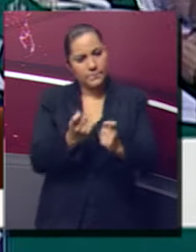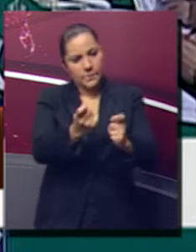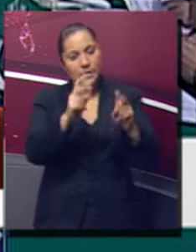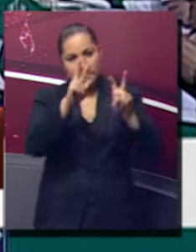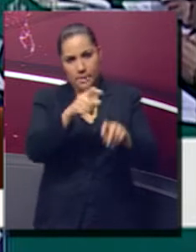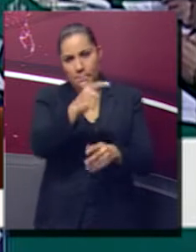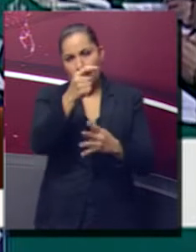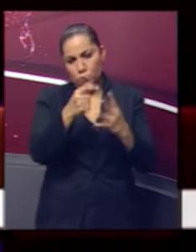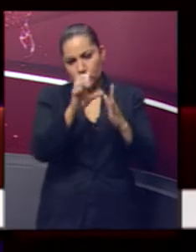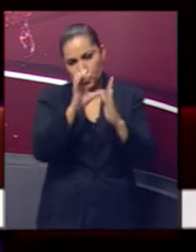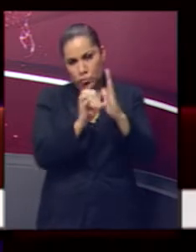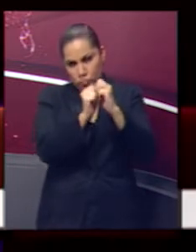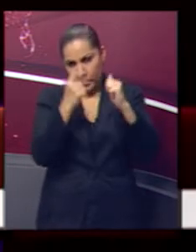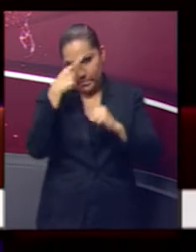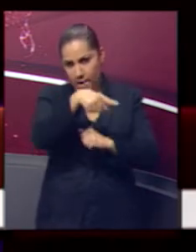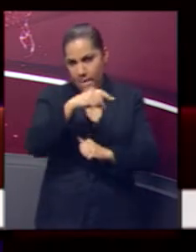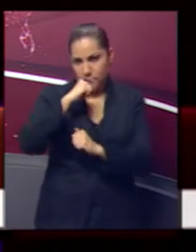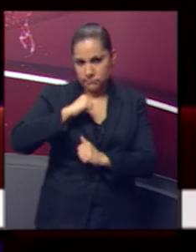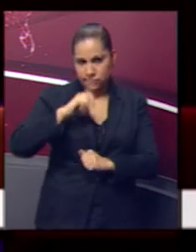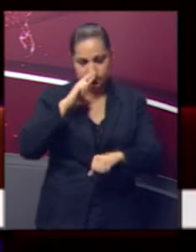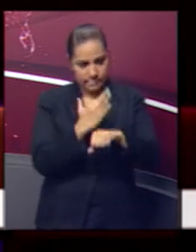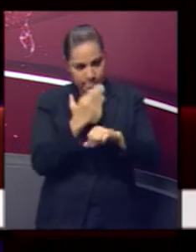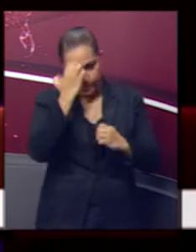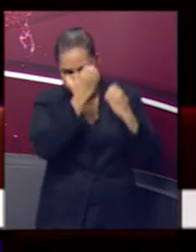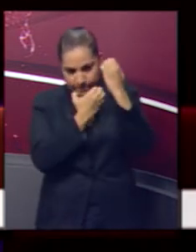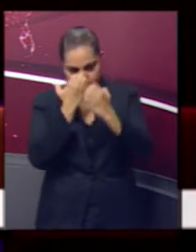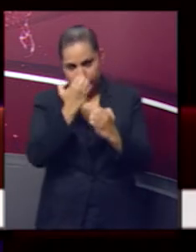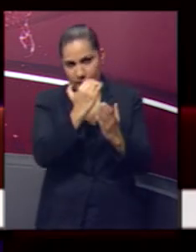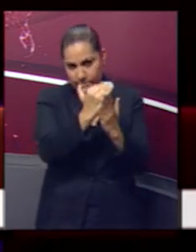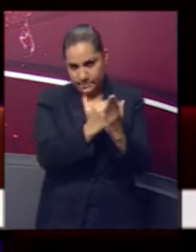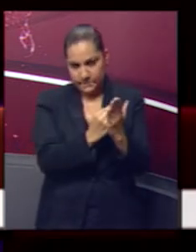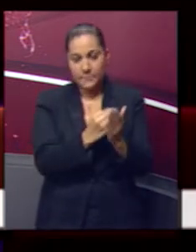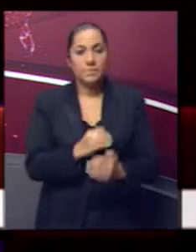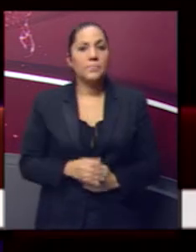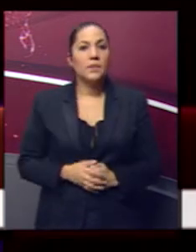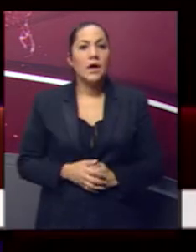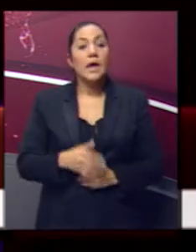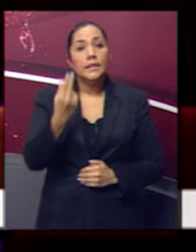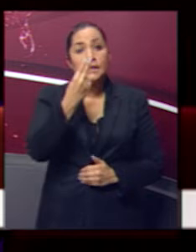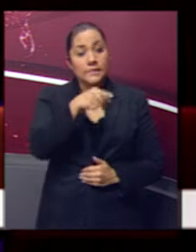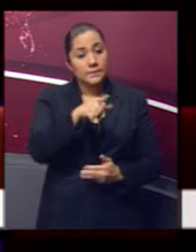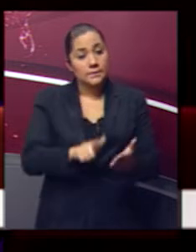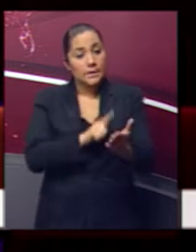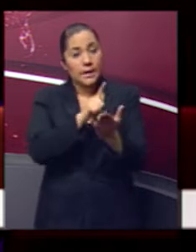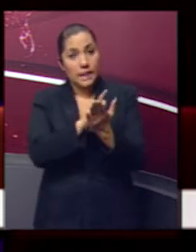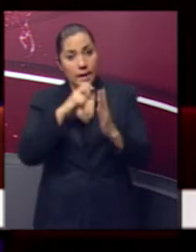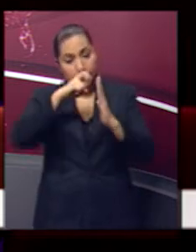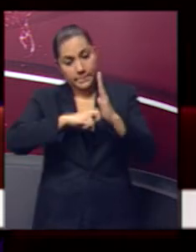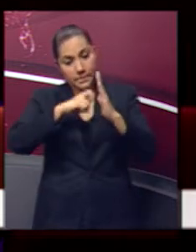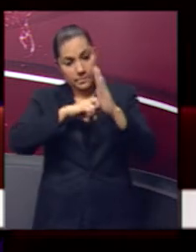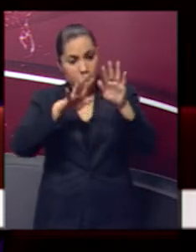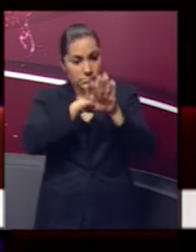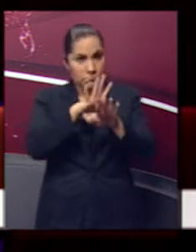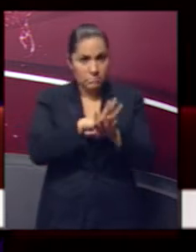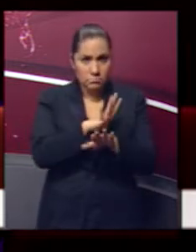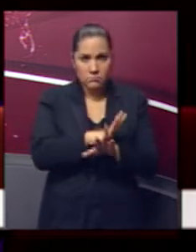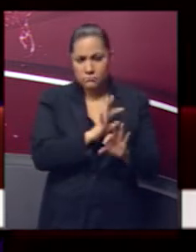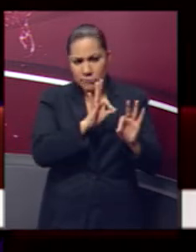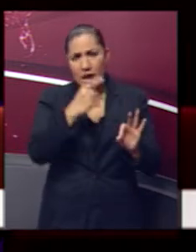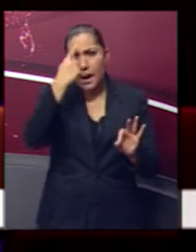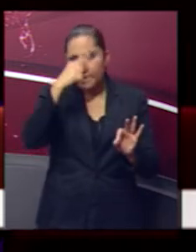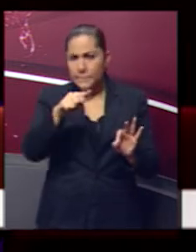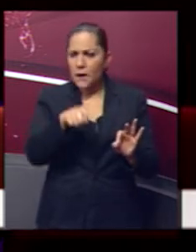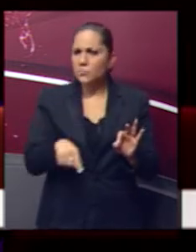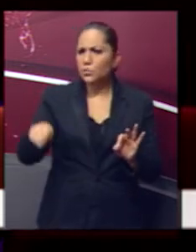su análisis. En aras de reforzar el marco normativo para que las empresas de los sectores social y